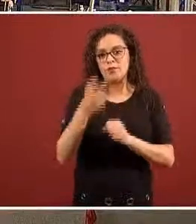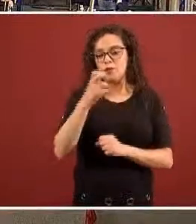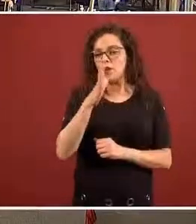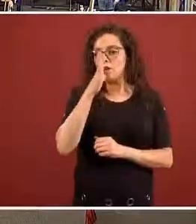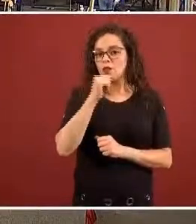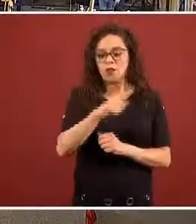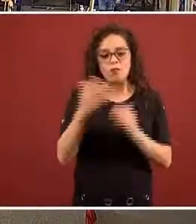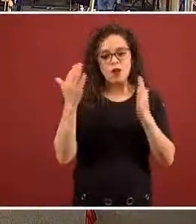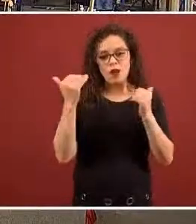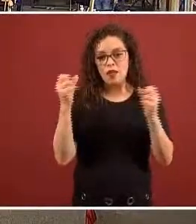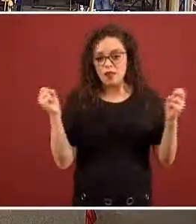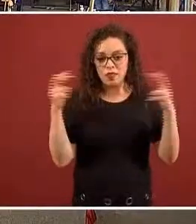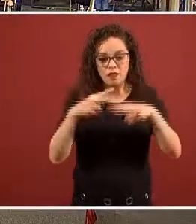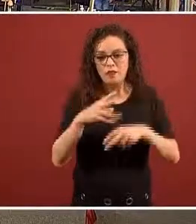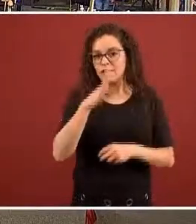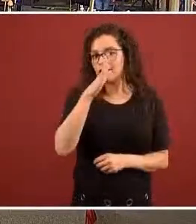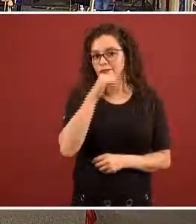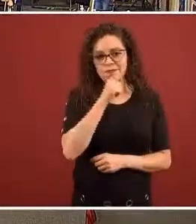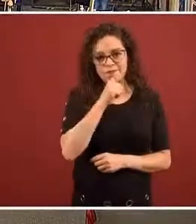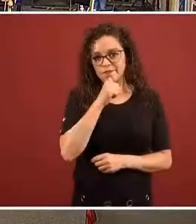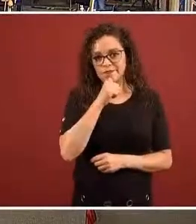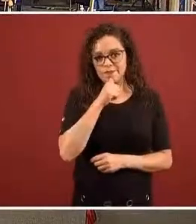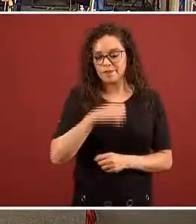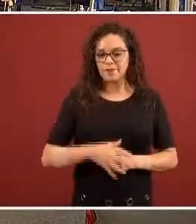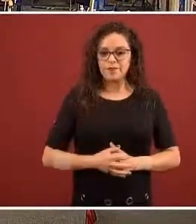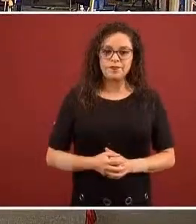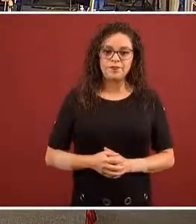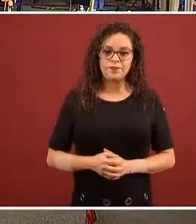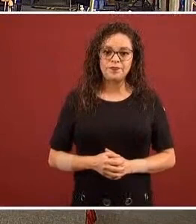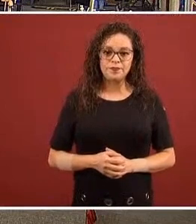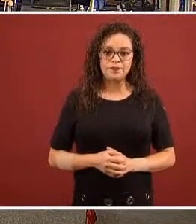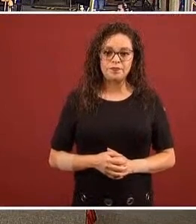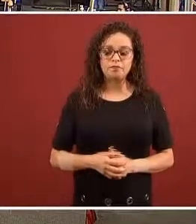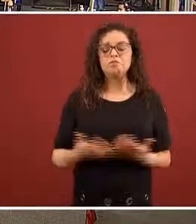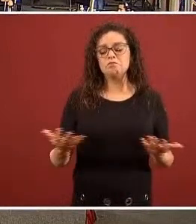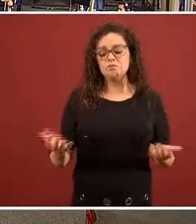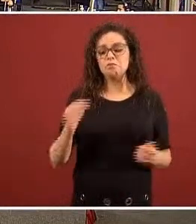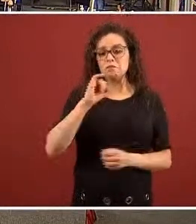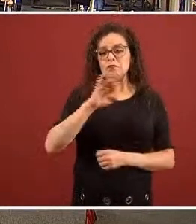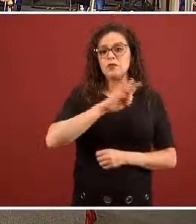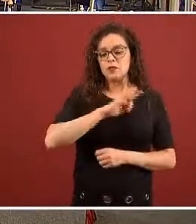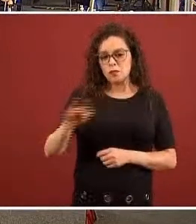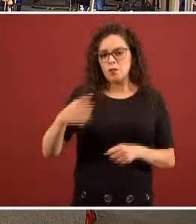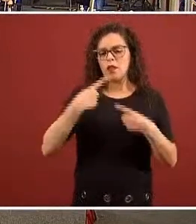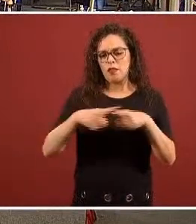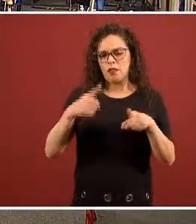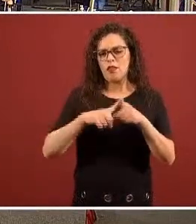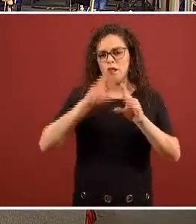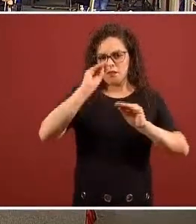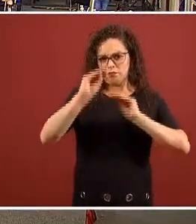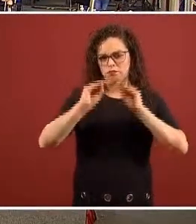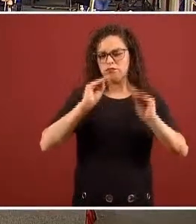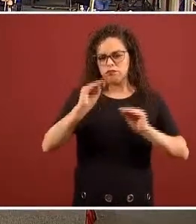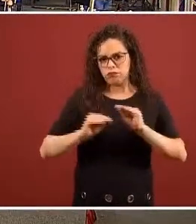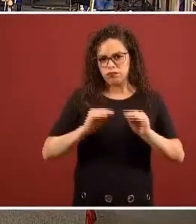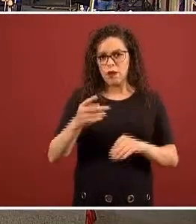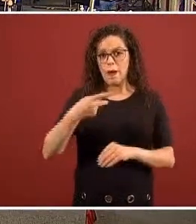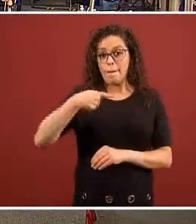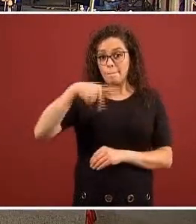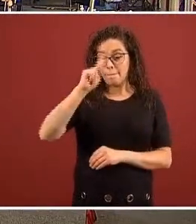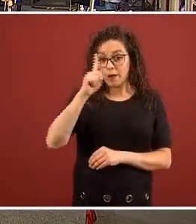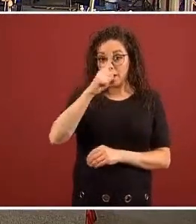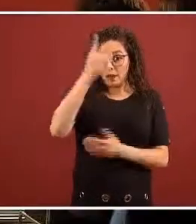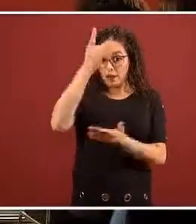desde luego, sí, desde luego pueden hacerse distintas clases de adaptaciones, pero el escenario es un